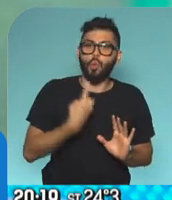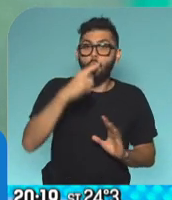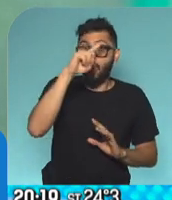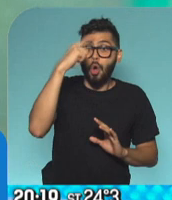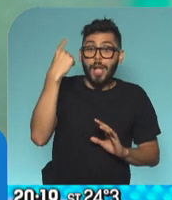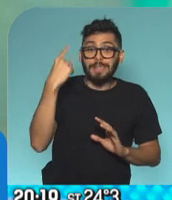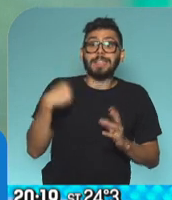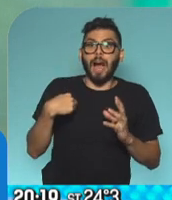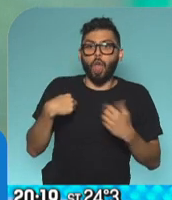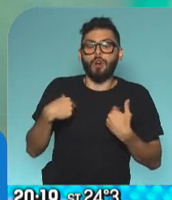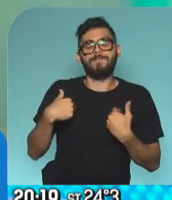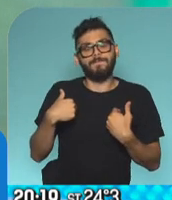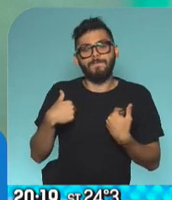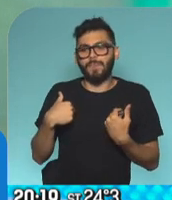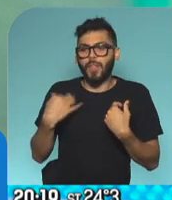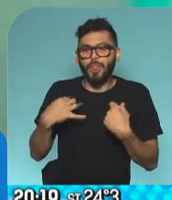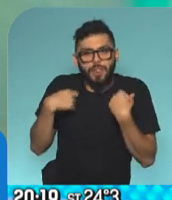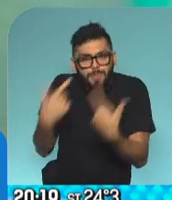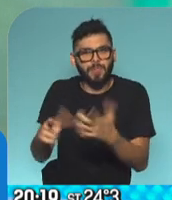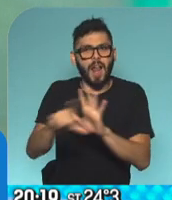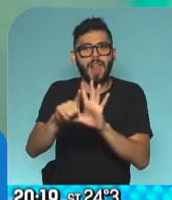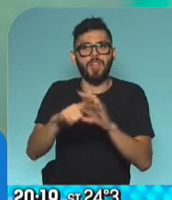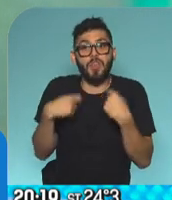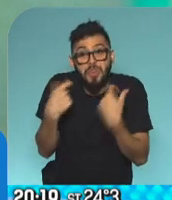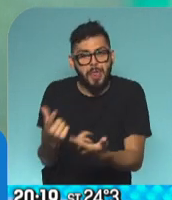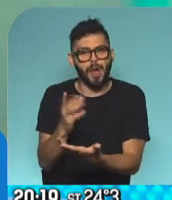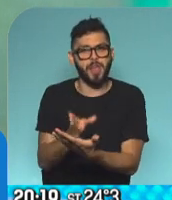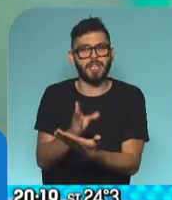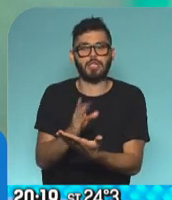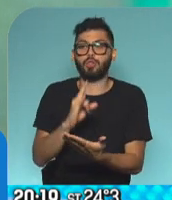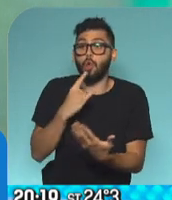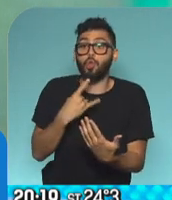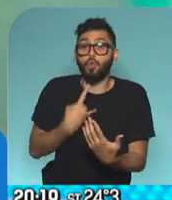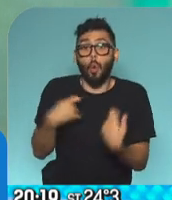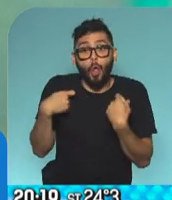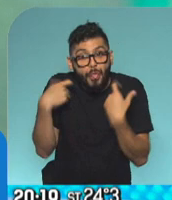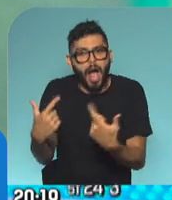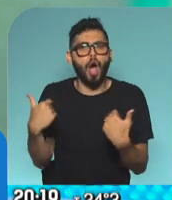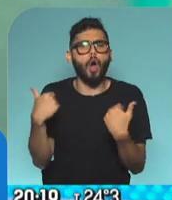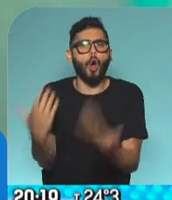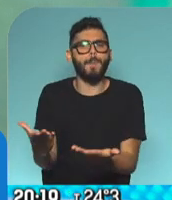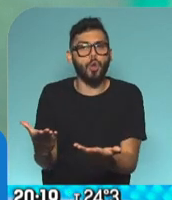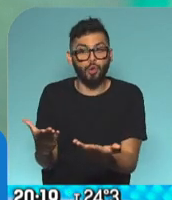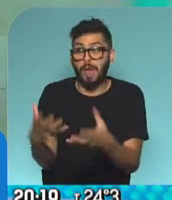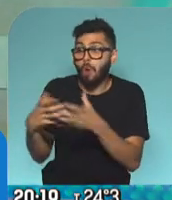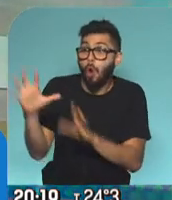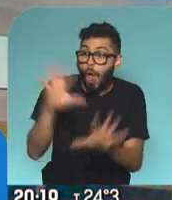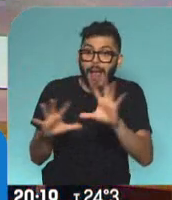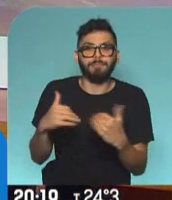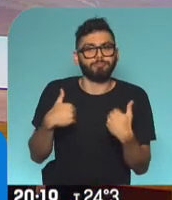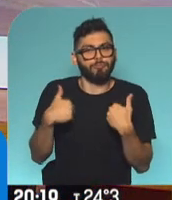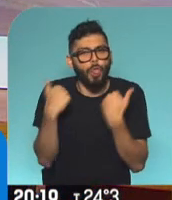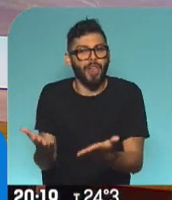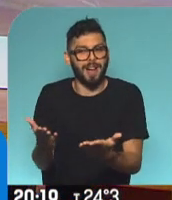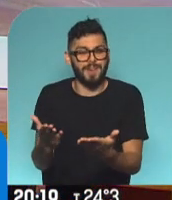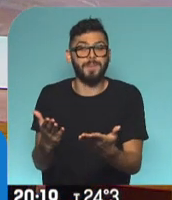esos derechos para construir esas leyes para construir esas oportunidades que la organización va generando así que no